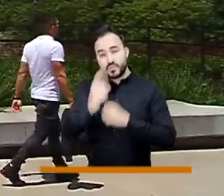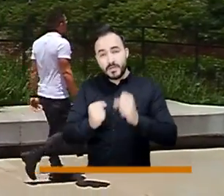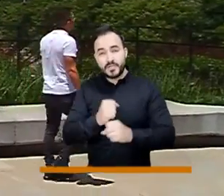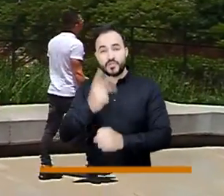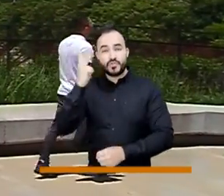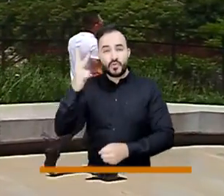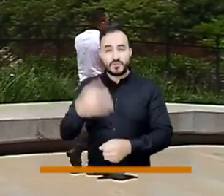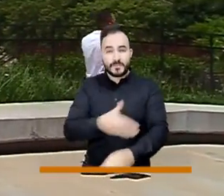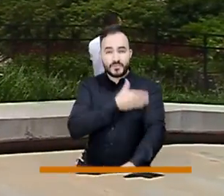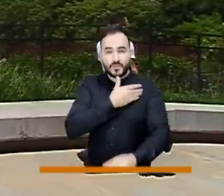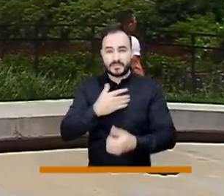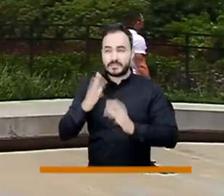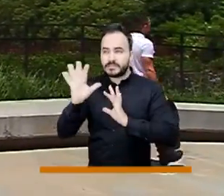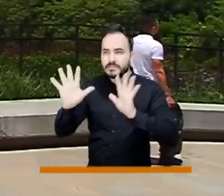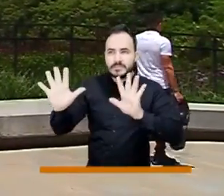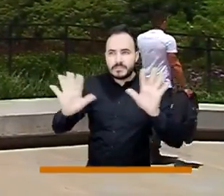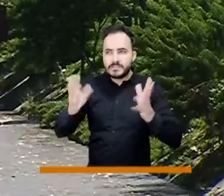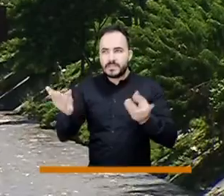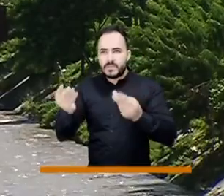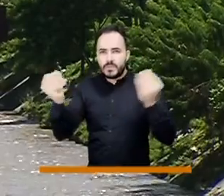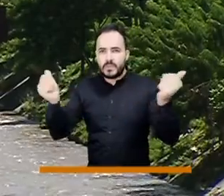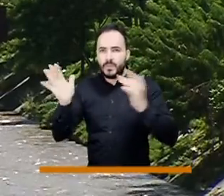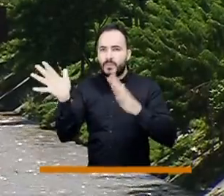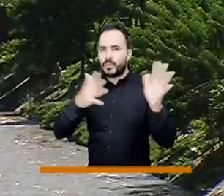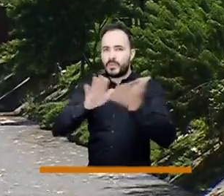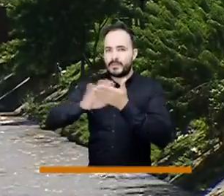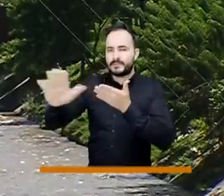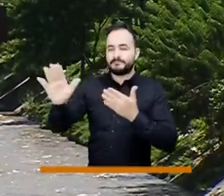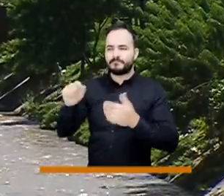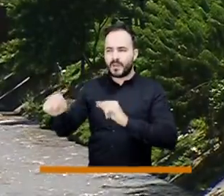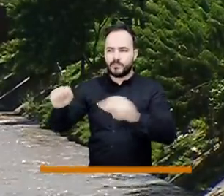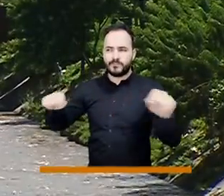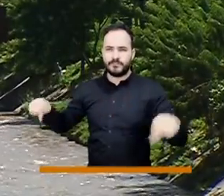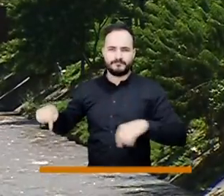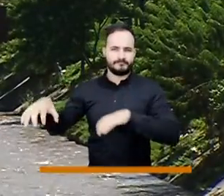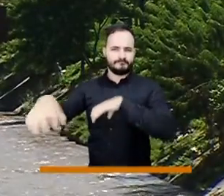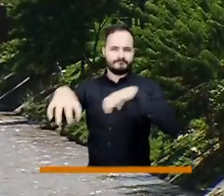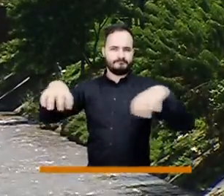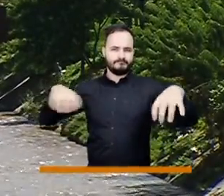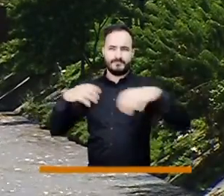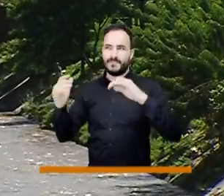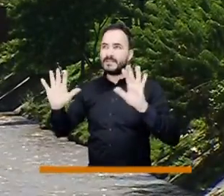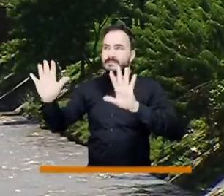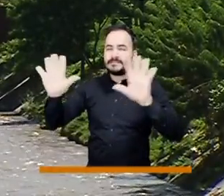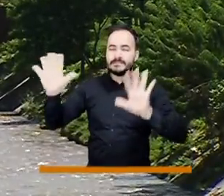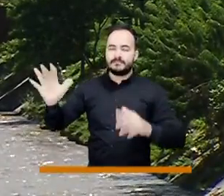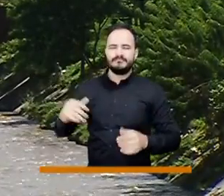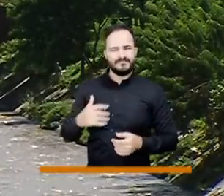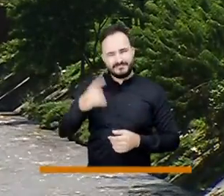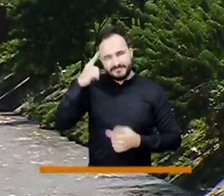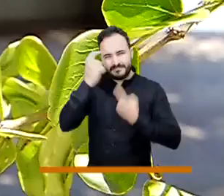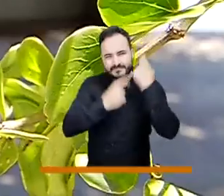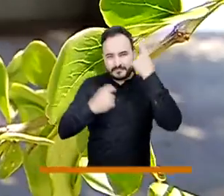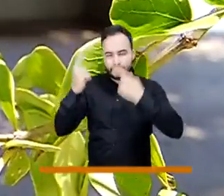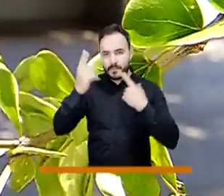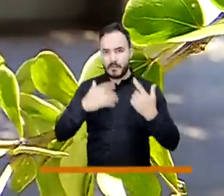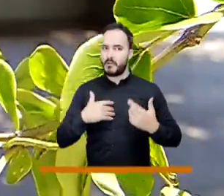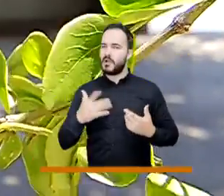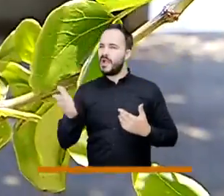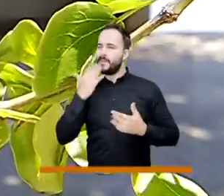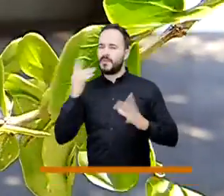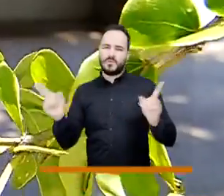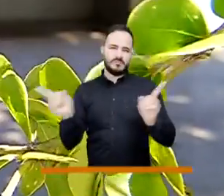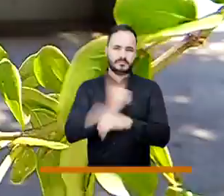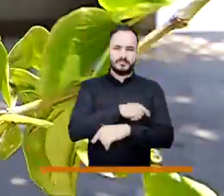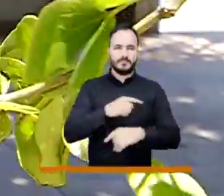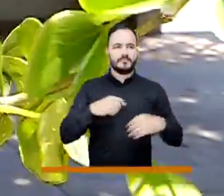2 billones de pesos al año. Entonces, si la ciudad da incentivos, como los que has mencionado, para que la gente haga ese